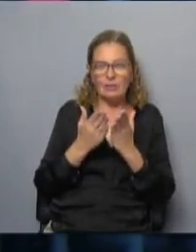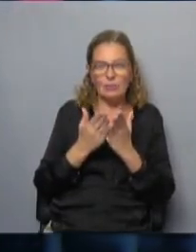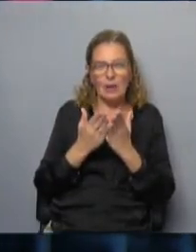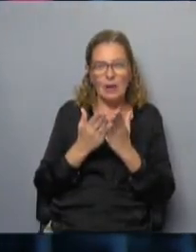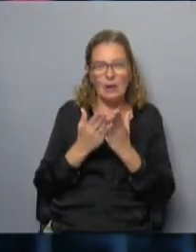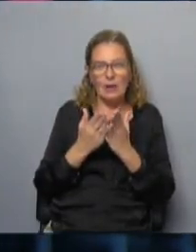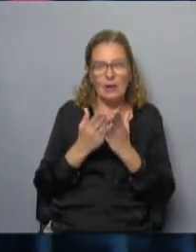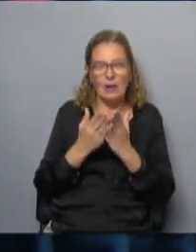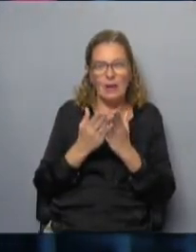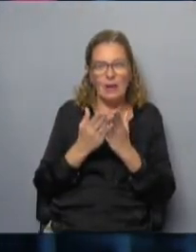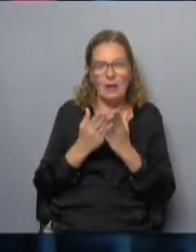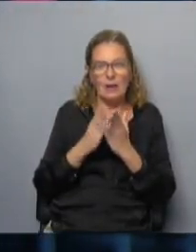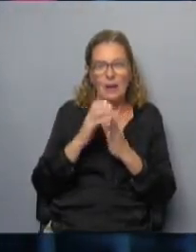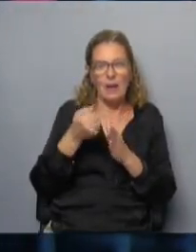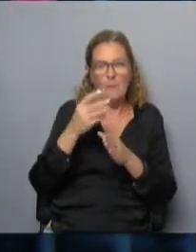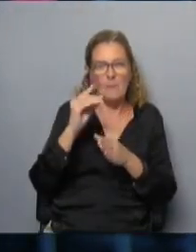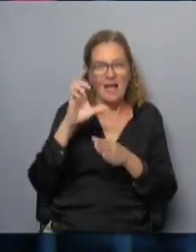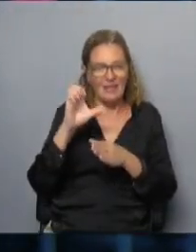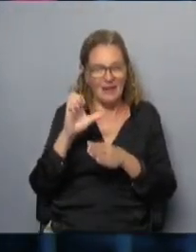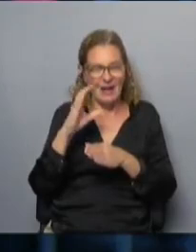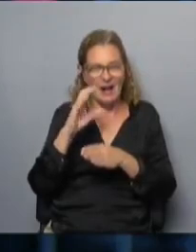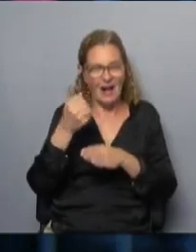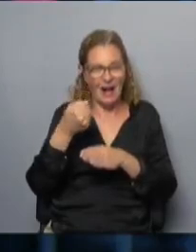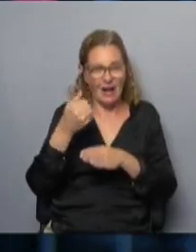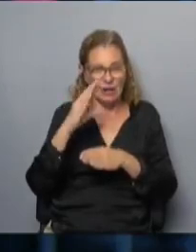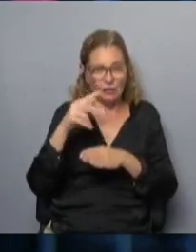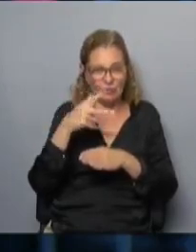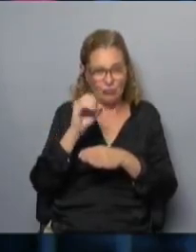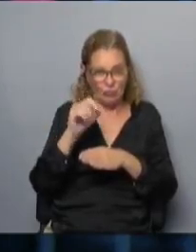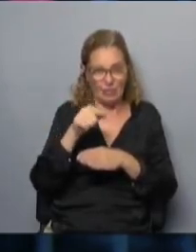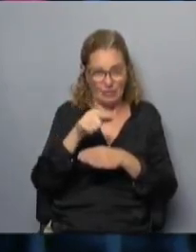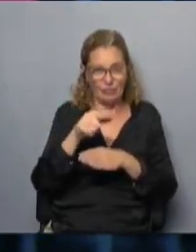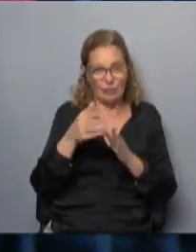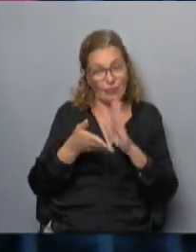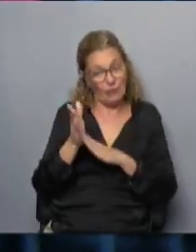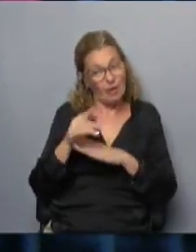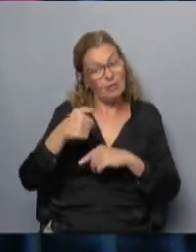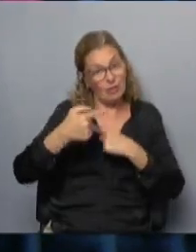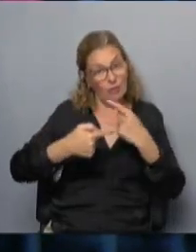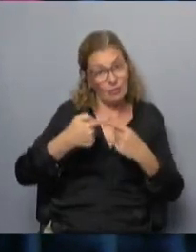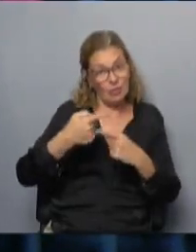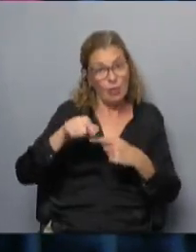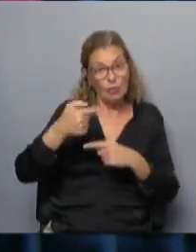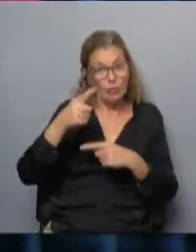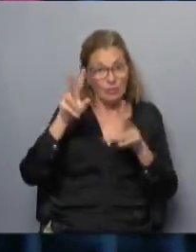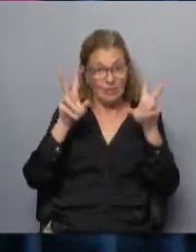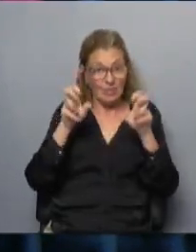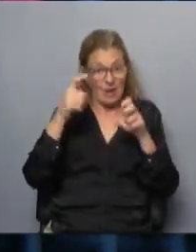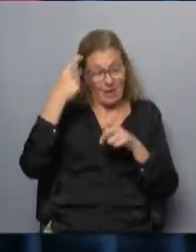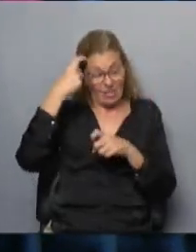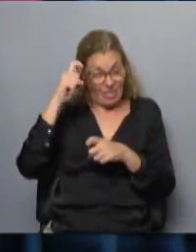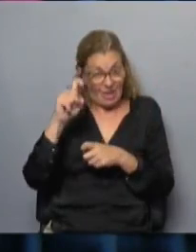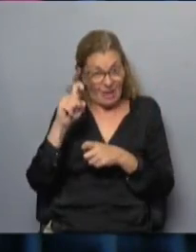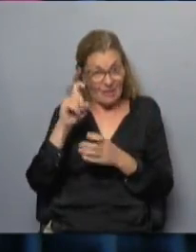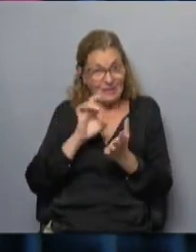que se fue y eso siguió funcionando eso es parte del asunto el otro asunto es ideológico el